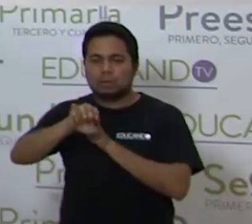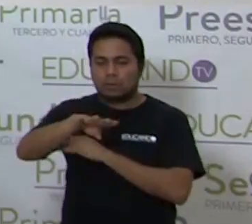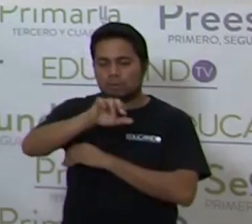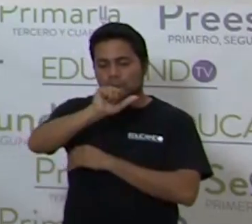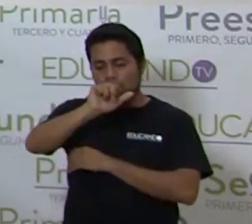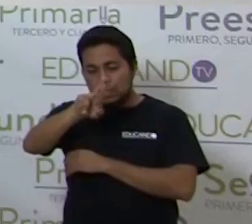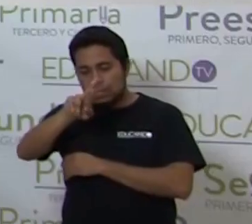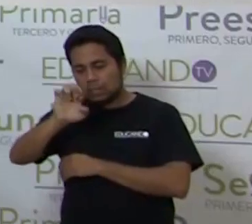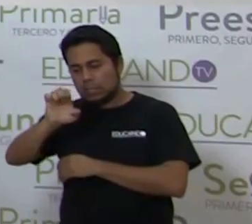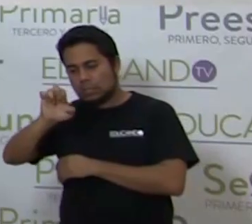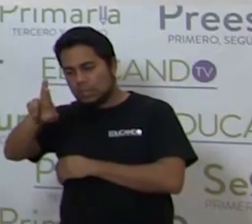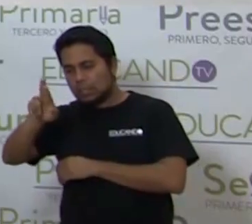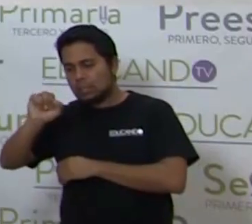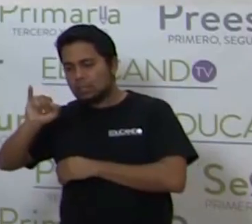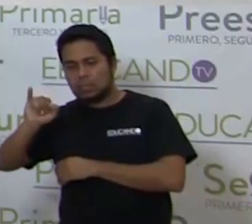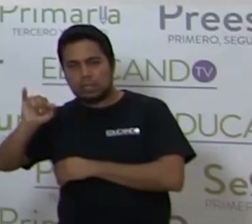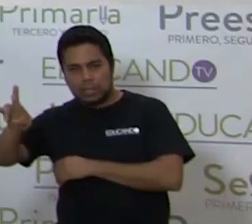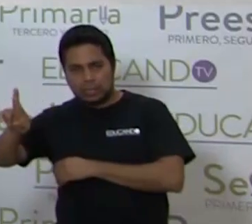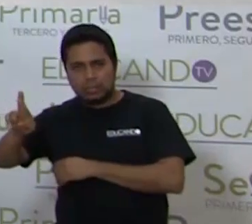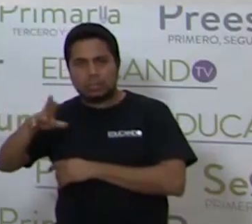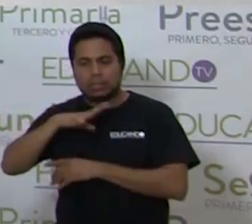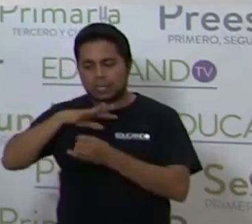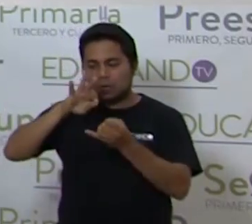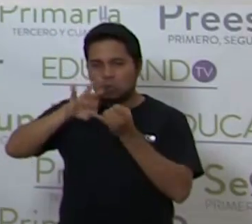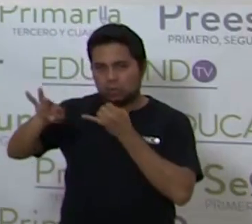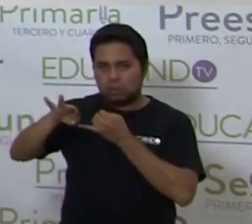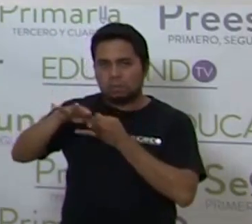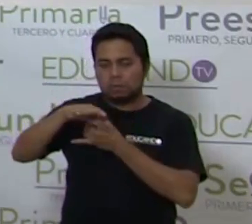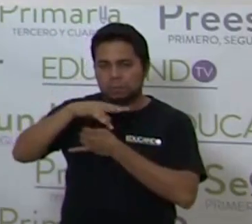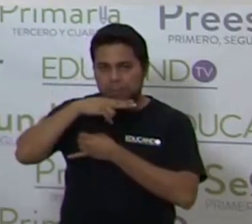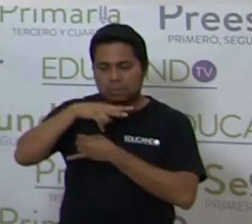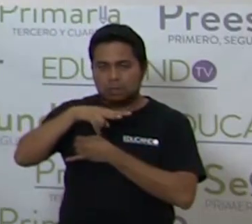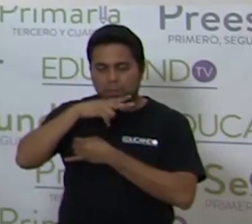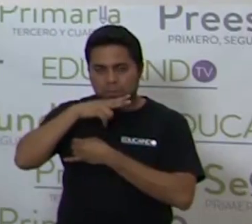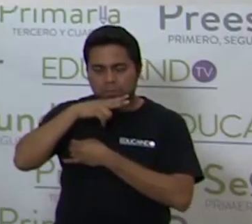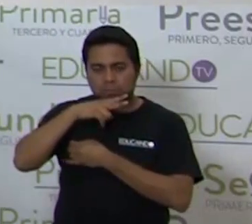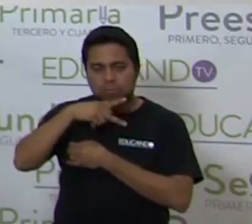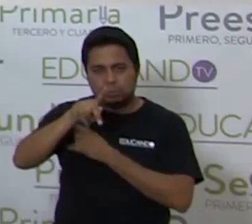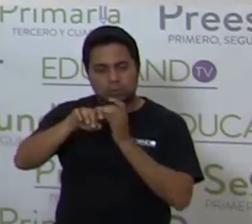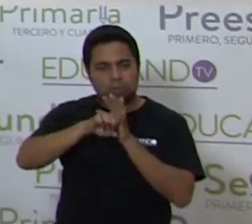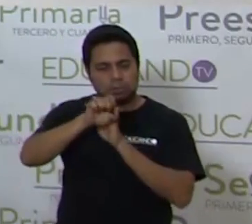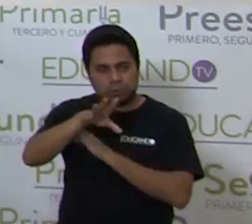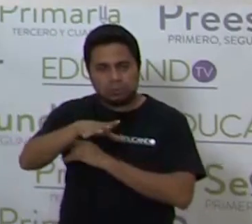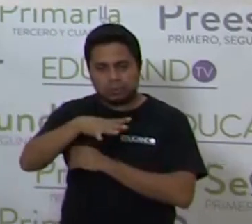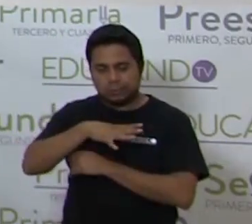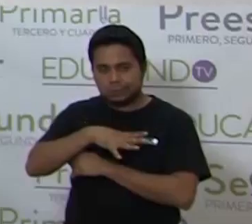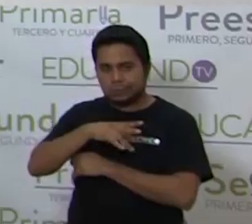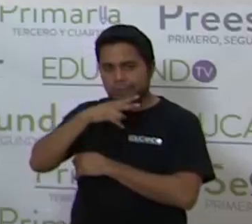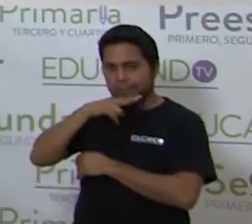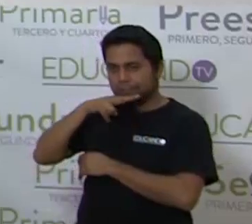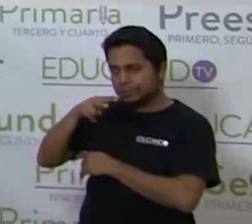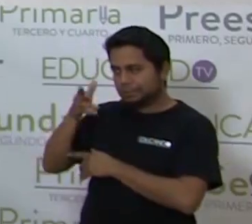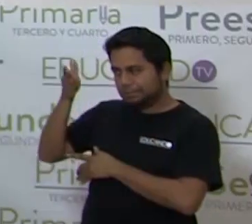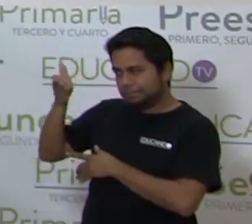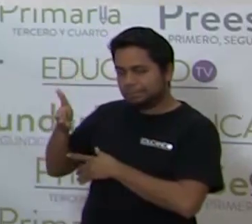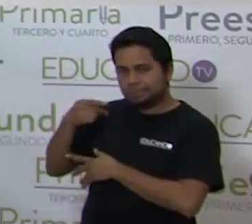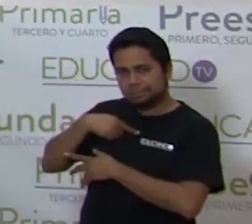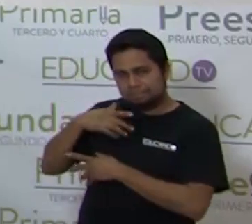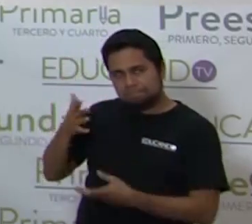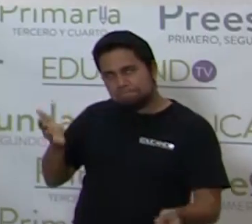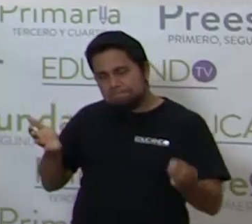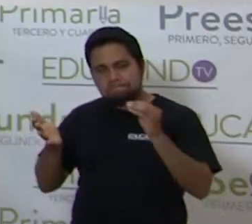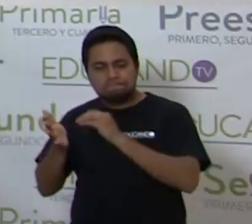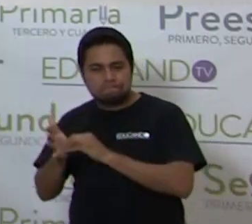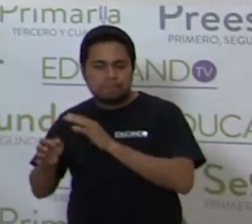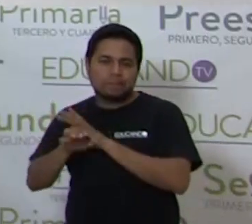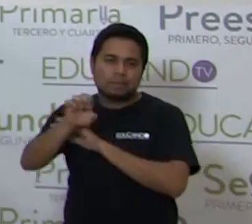ar, er, ir. ¿Bien? Pero cuando tenemos este verbo y le anexamos, por